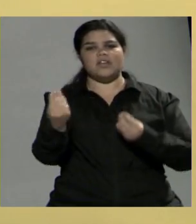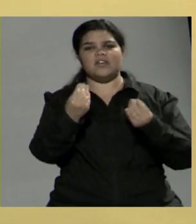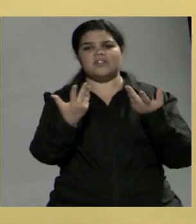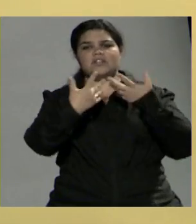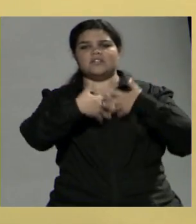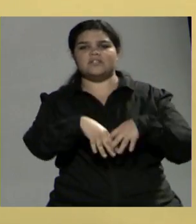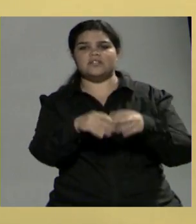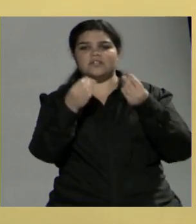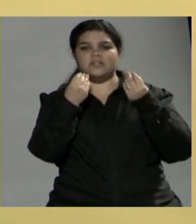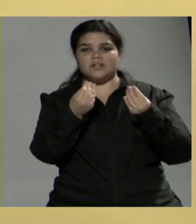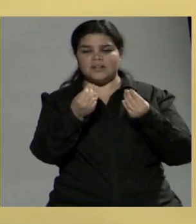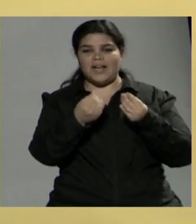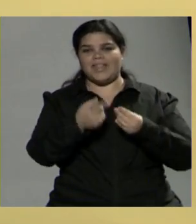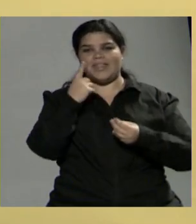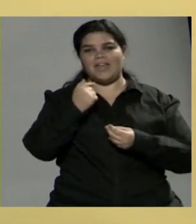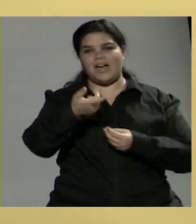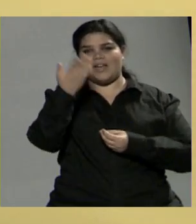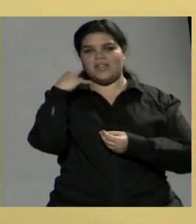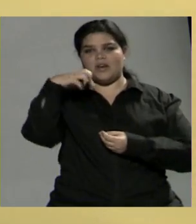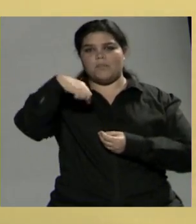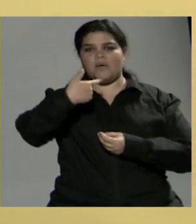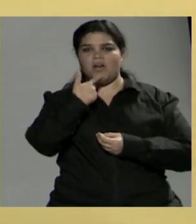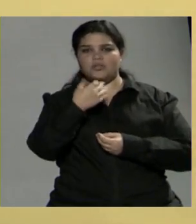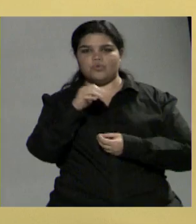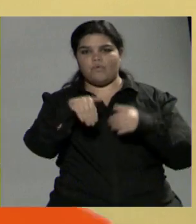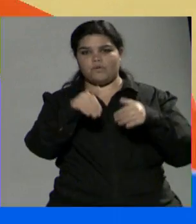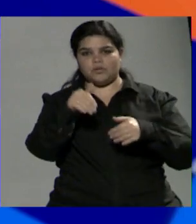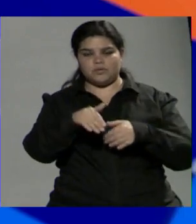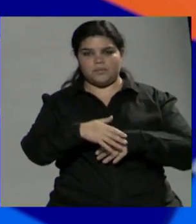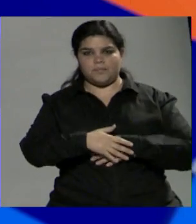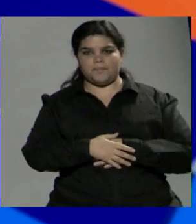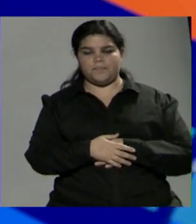obviamente con lo que dejaron ayer las PASO.